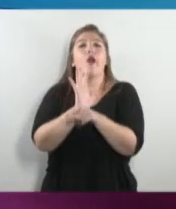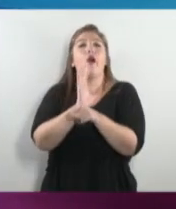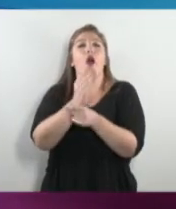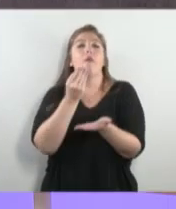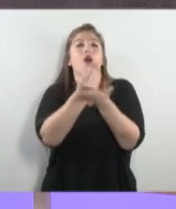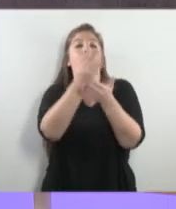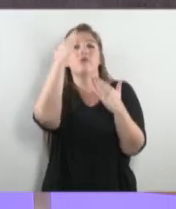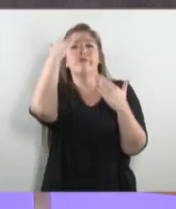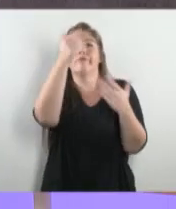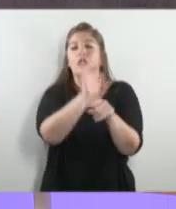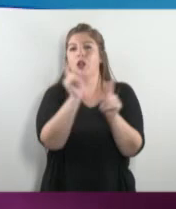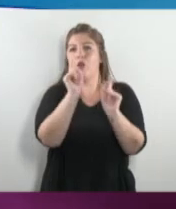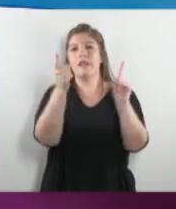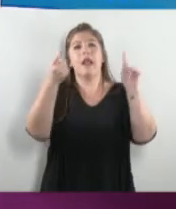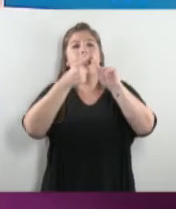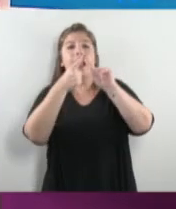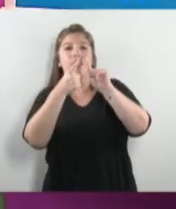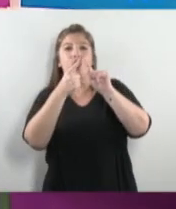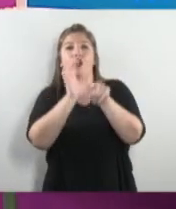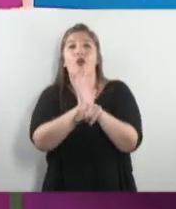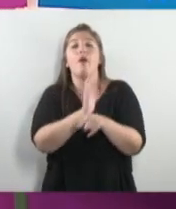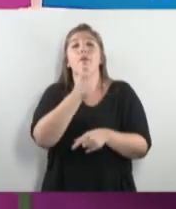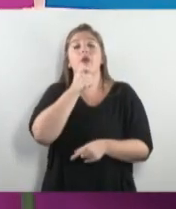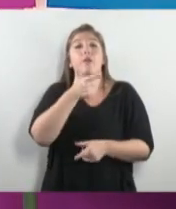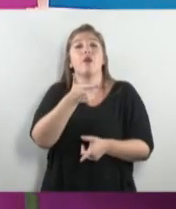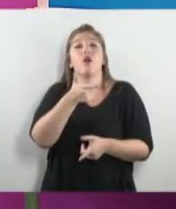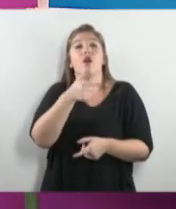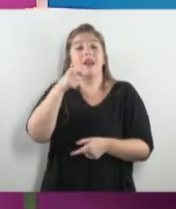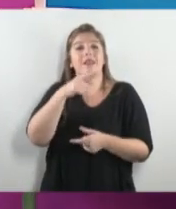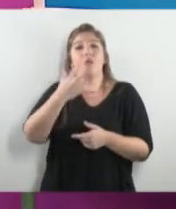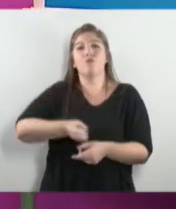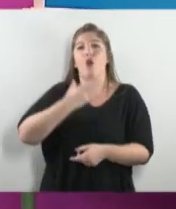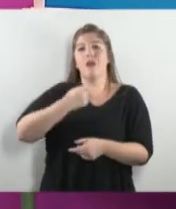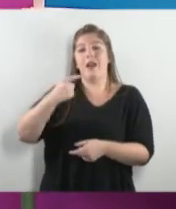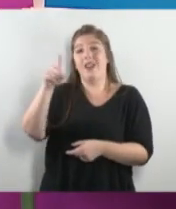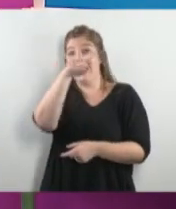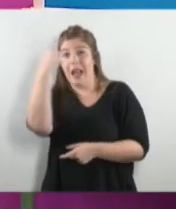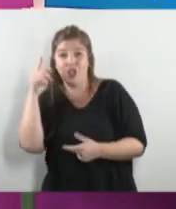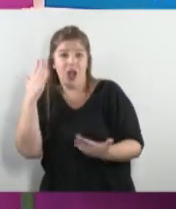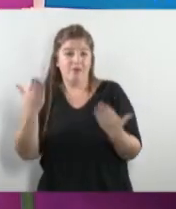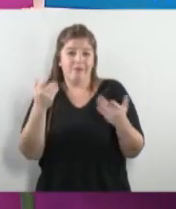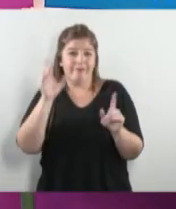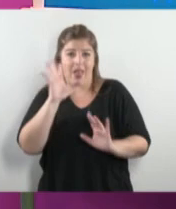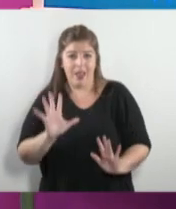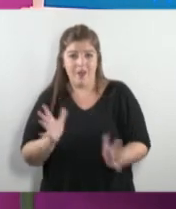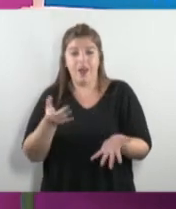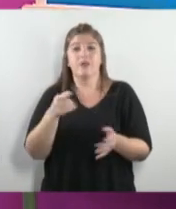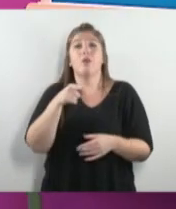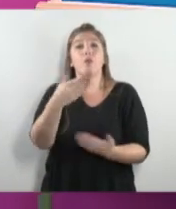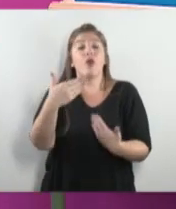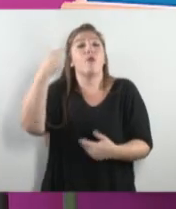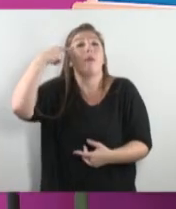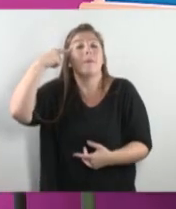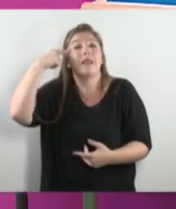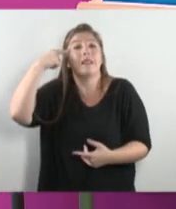hay correlación entre la épica, por ejemplo, y este poema nacional, ¿no? Uh-huh. Inclusive lo podemos considerar que